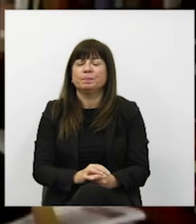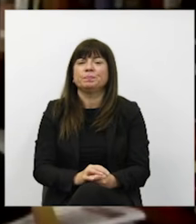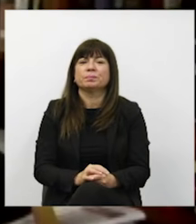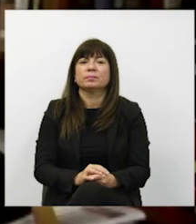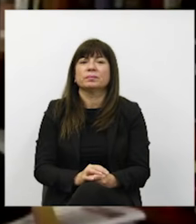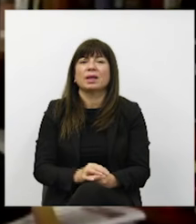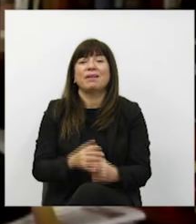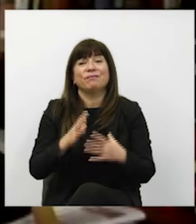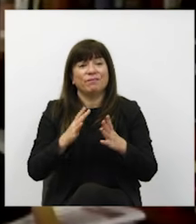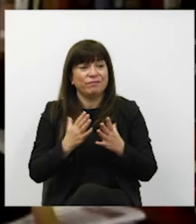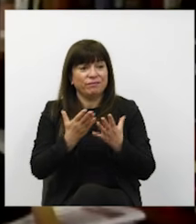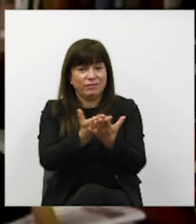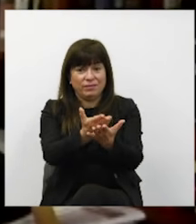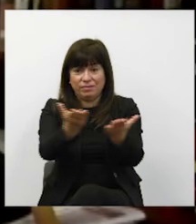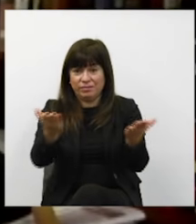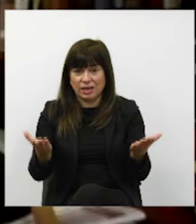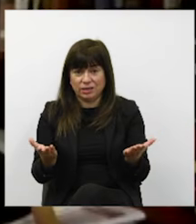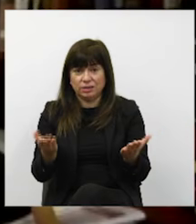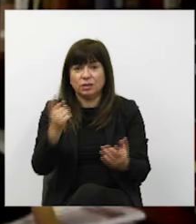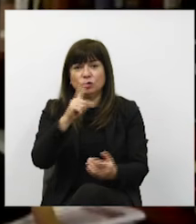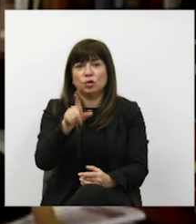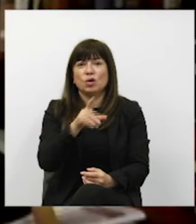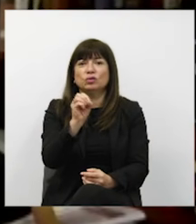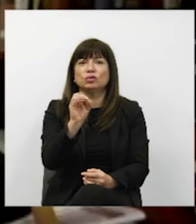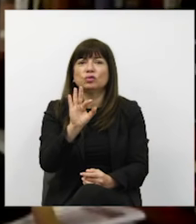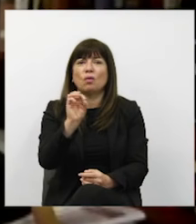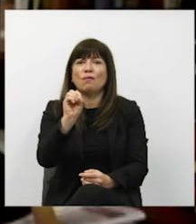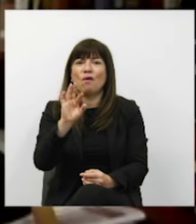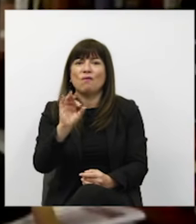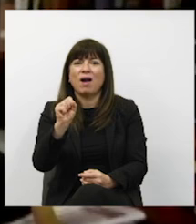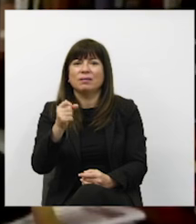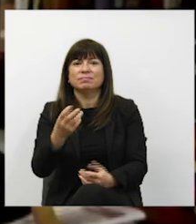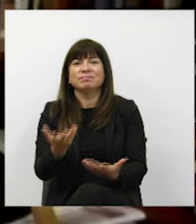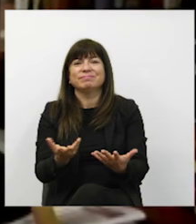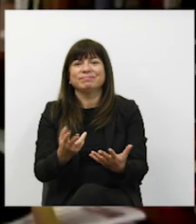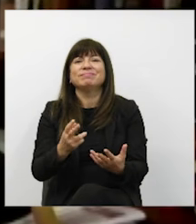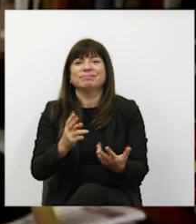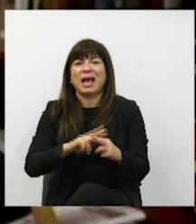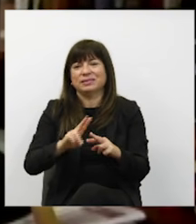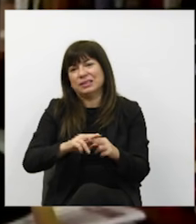Y felicitaciones a la SOFOFA por la iniciativa.